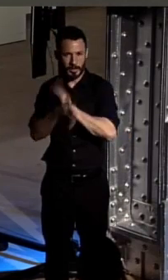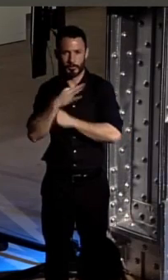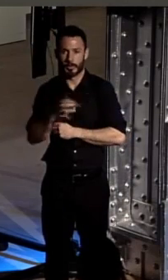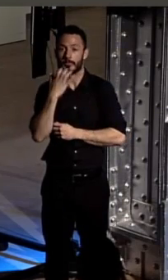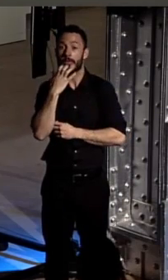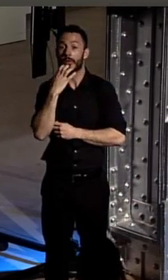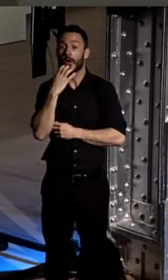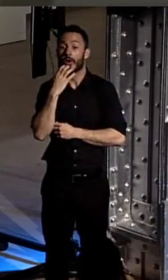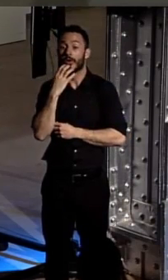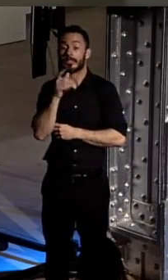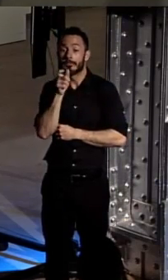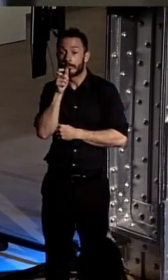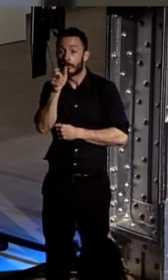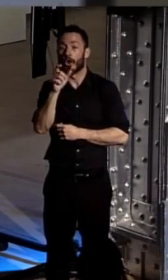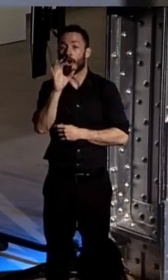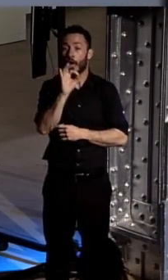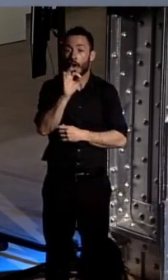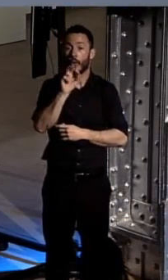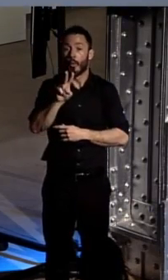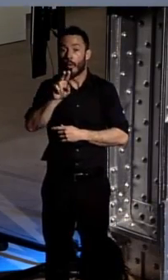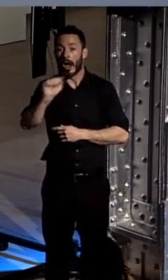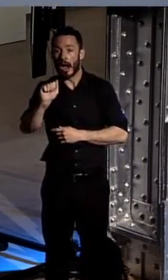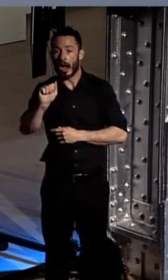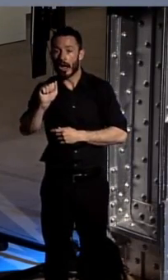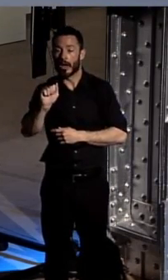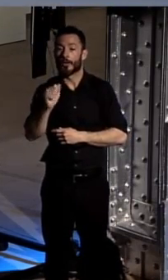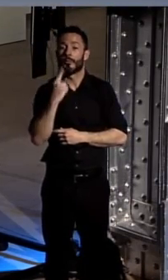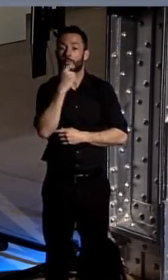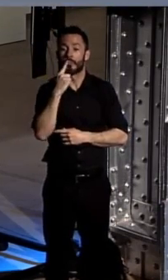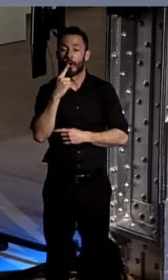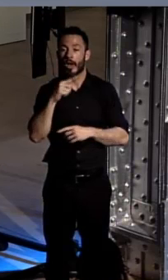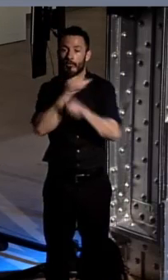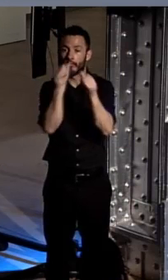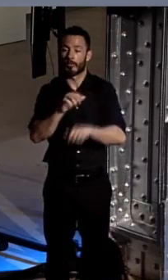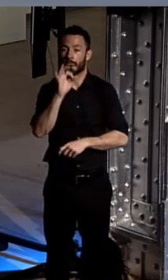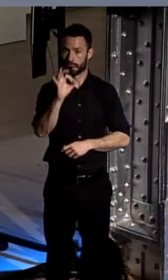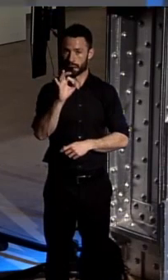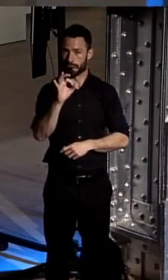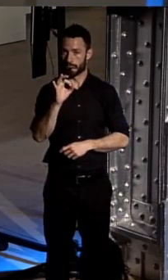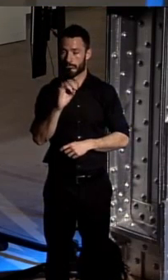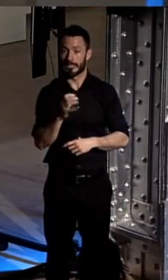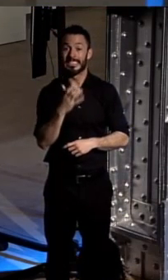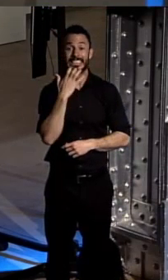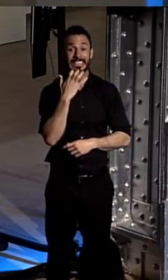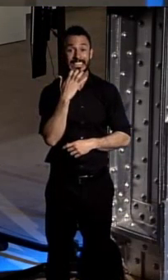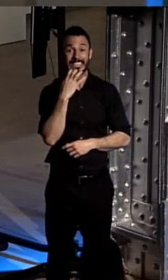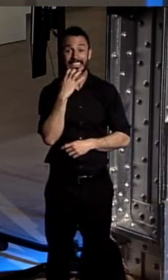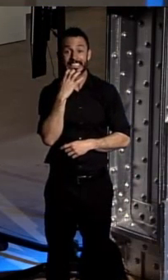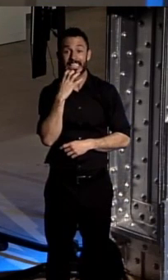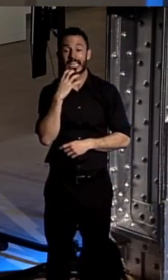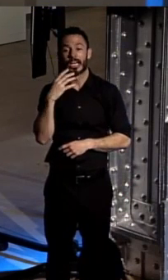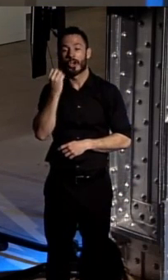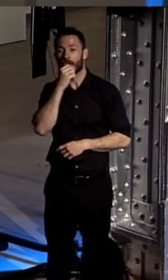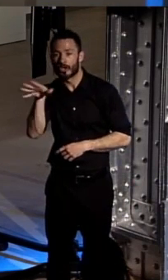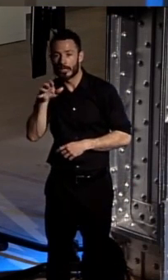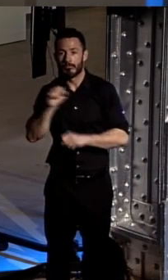pronuncia la O, la U, la A, la boca se hace redonda y toma esta forma que vemos acá. Cuando uno pronuncia las consonantes explosivas,